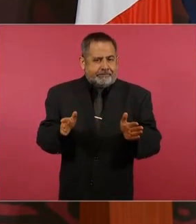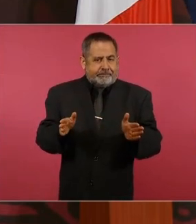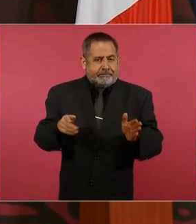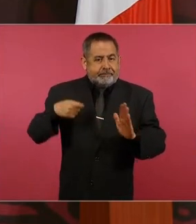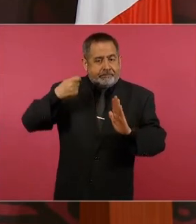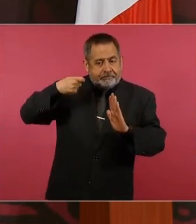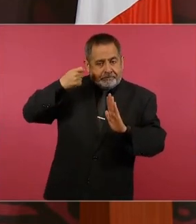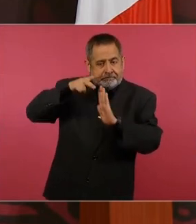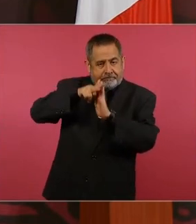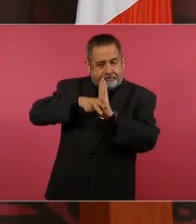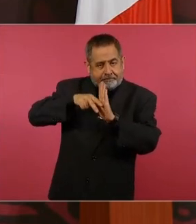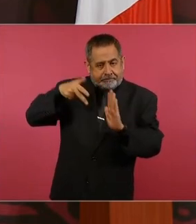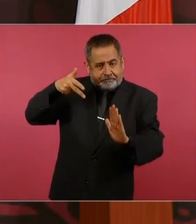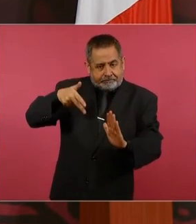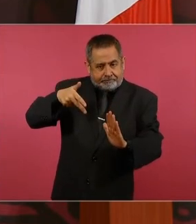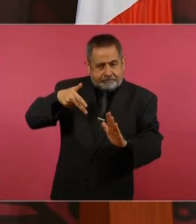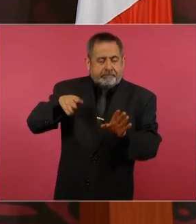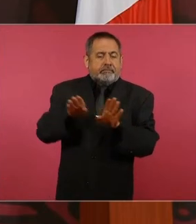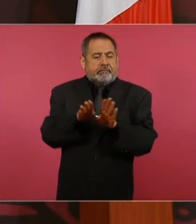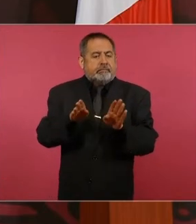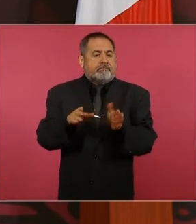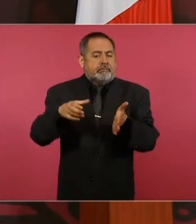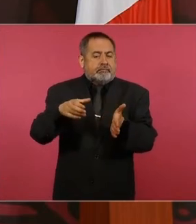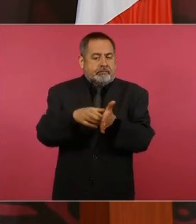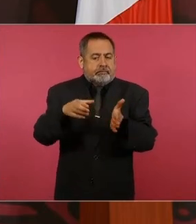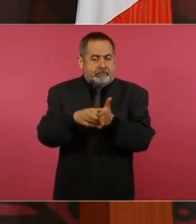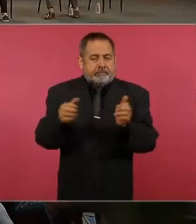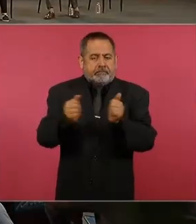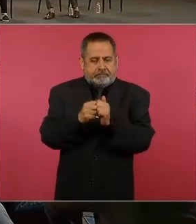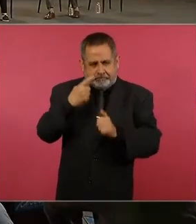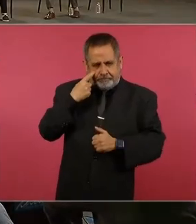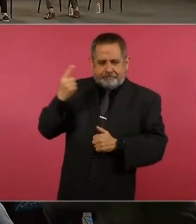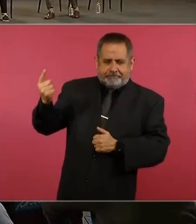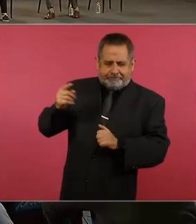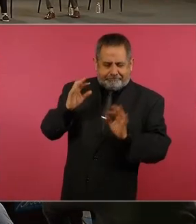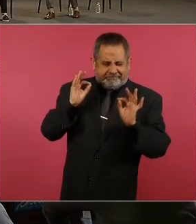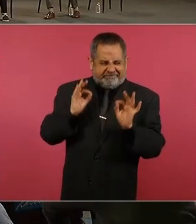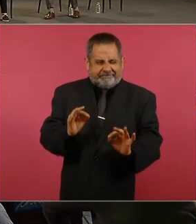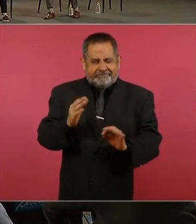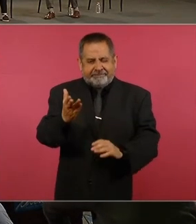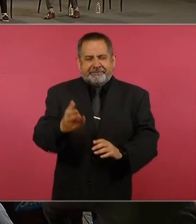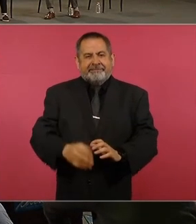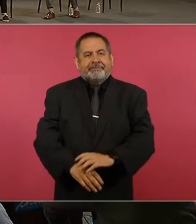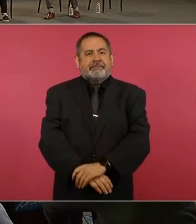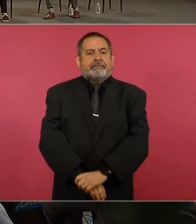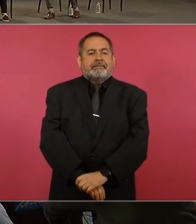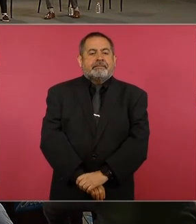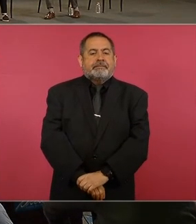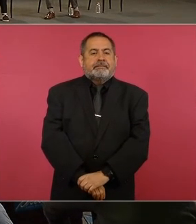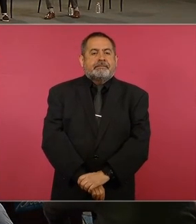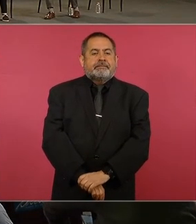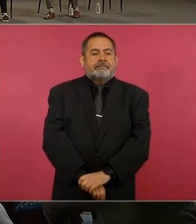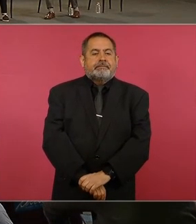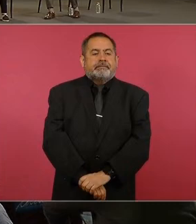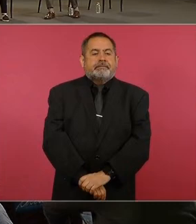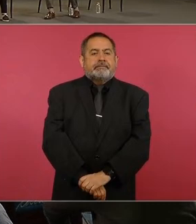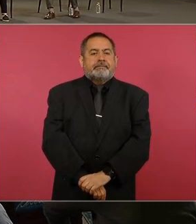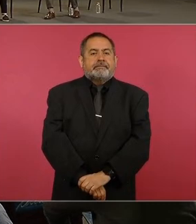video de hacer el otro tipo de caja. Adelante, por favor. Sí, el video.